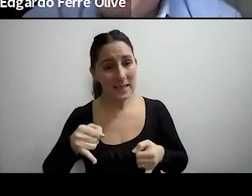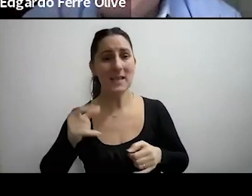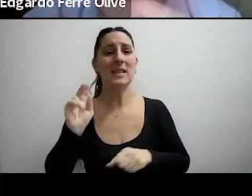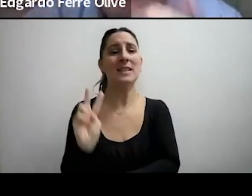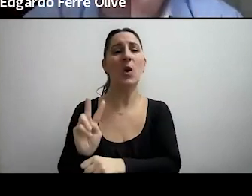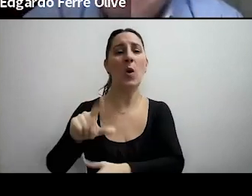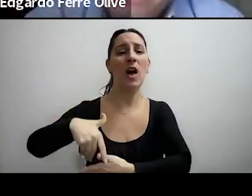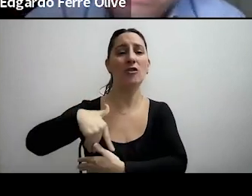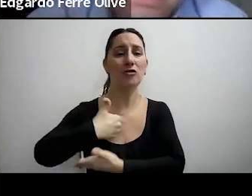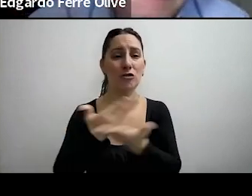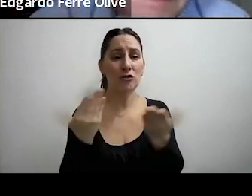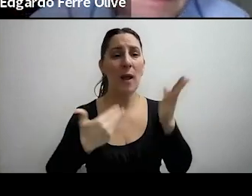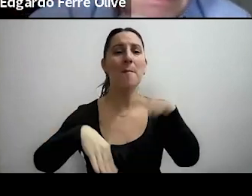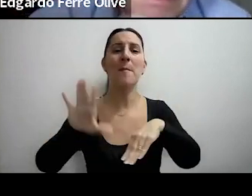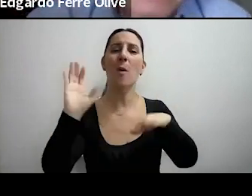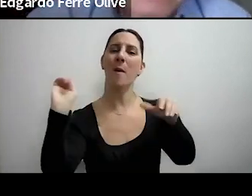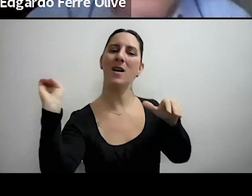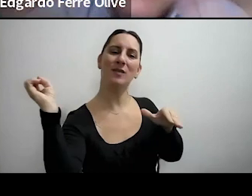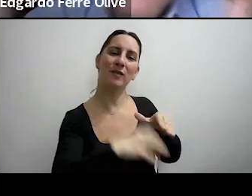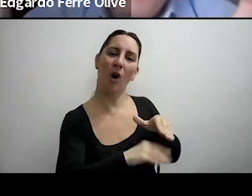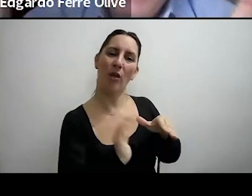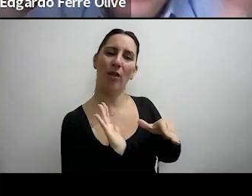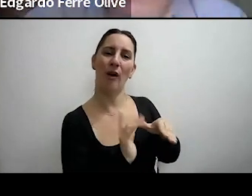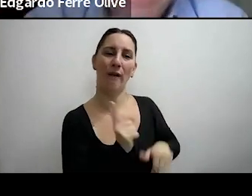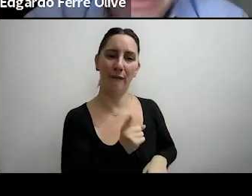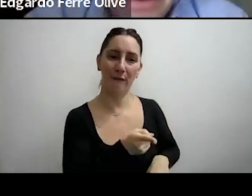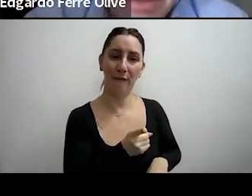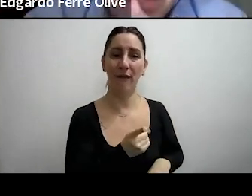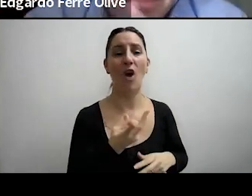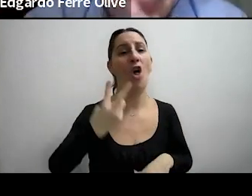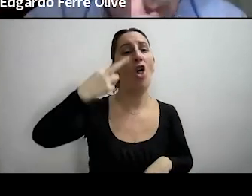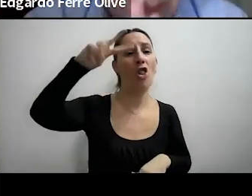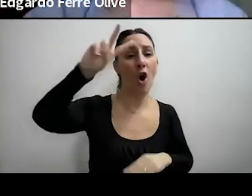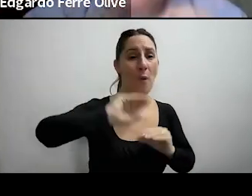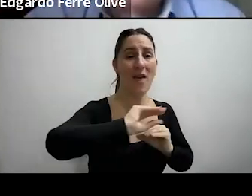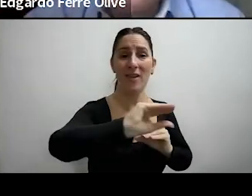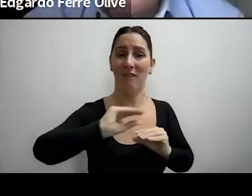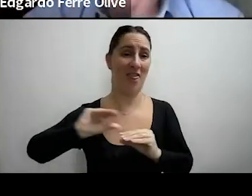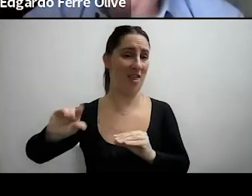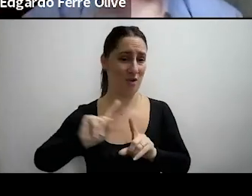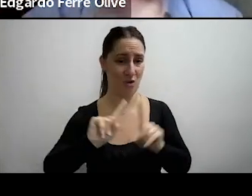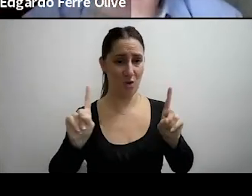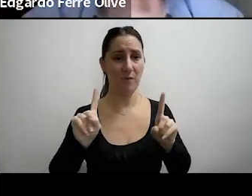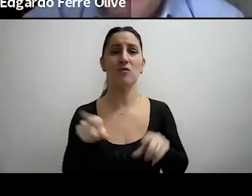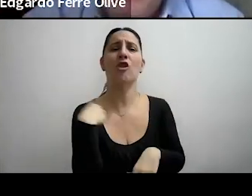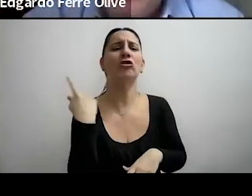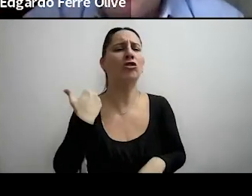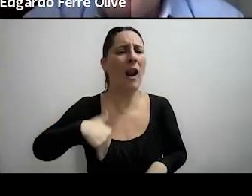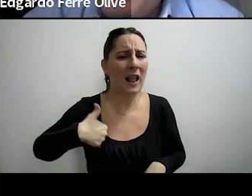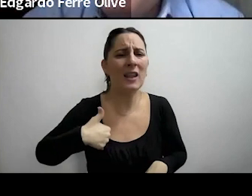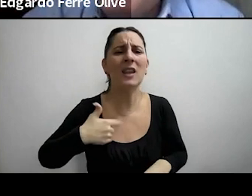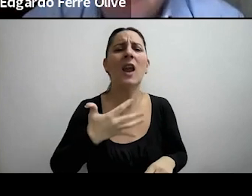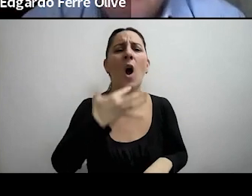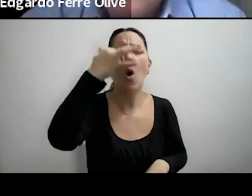van al tesoro y fondos de infraestructura. Entonces, no aplica el doble dividendo en ese aspecto. ¿Qué tenemos que hacer como país? Cumplir los objetivos de